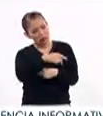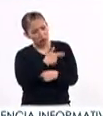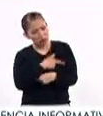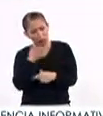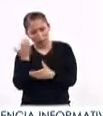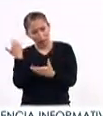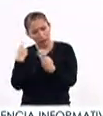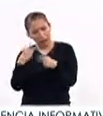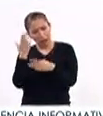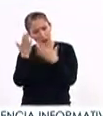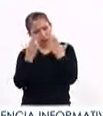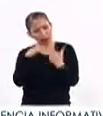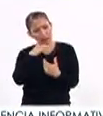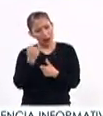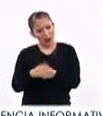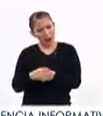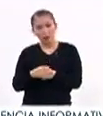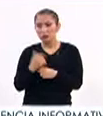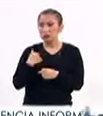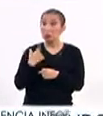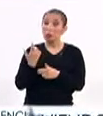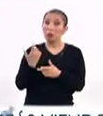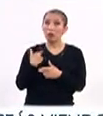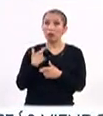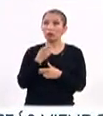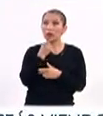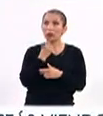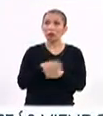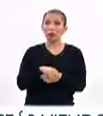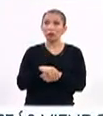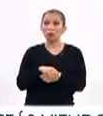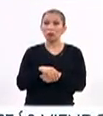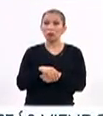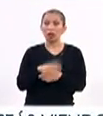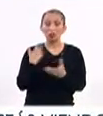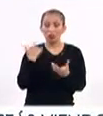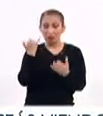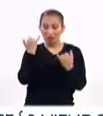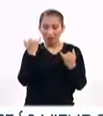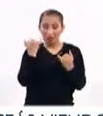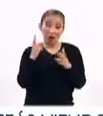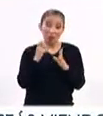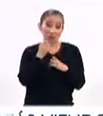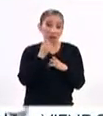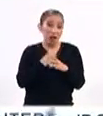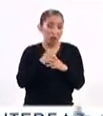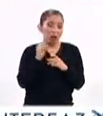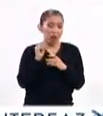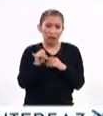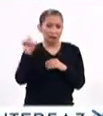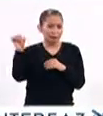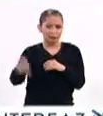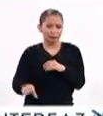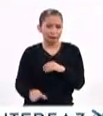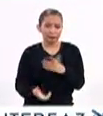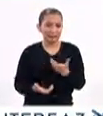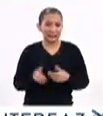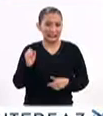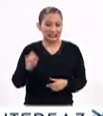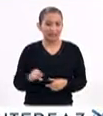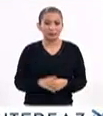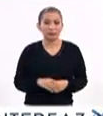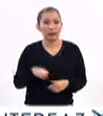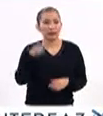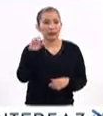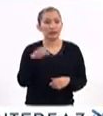te gustaría venir a estudiar acá? Y yo en ese entonces decía, no estaba dentro de mis planes, pero fue como un sí automático. ¿Más o menos? Claro. ¿Qué